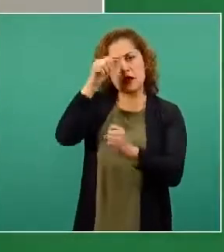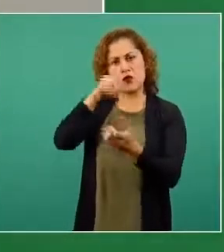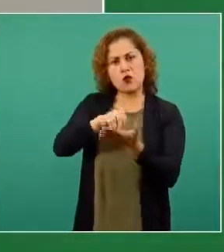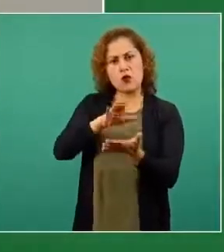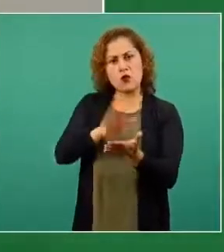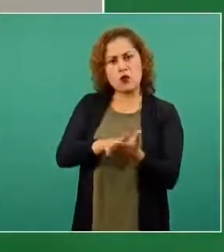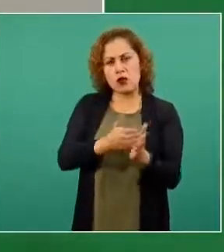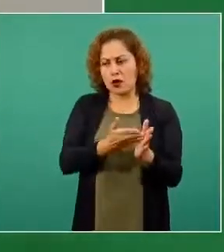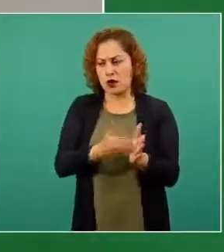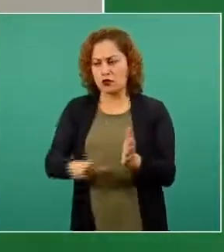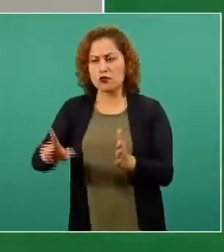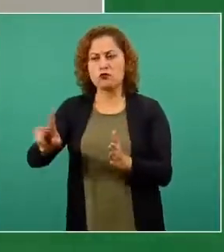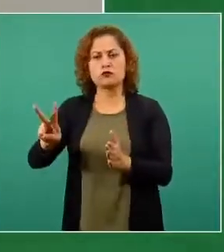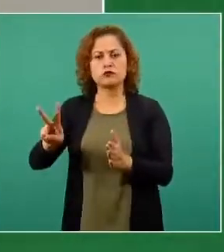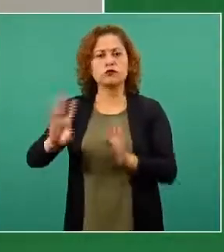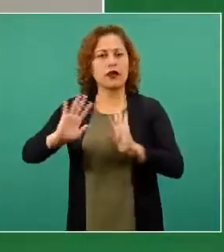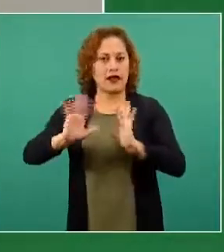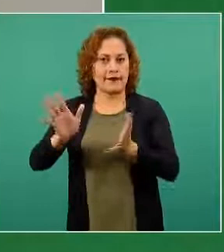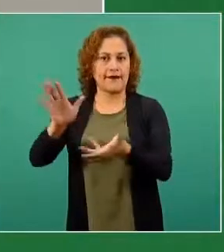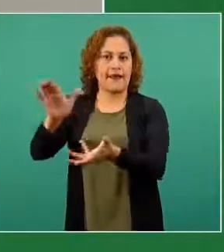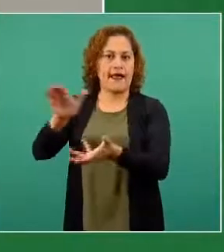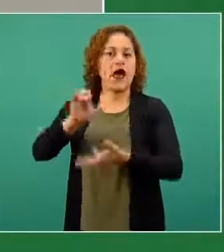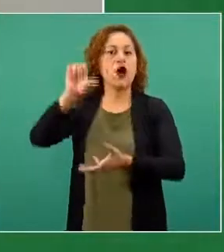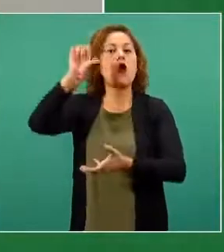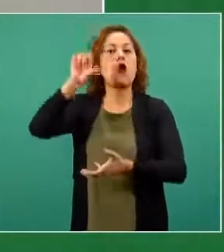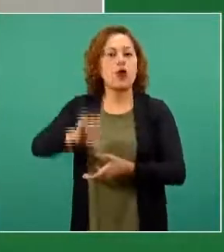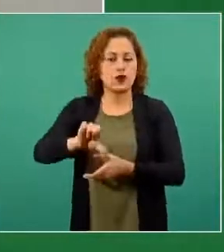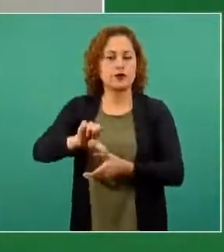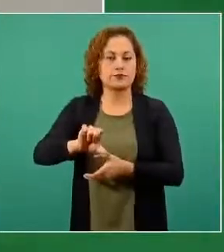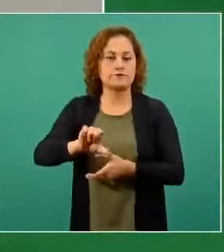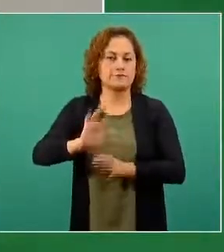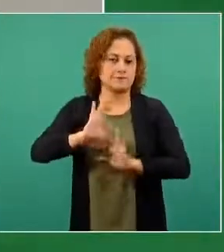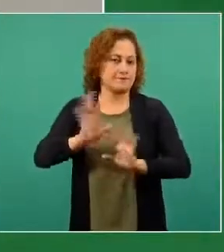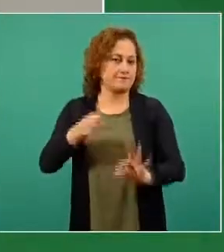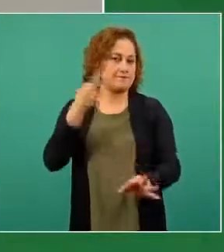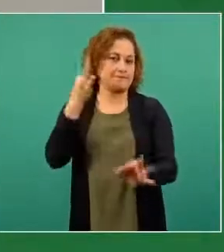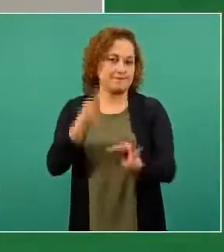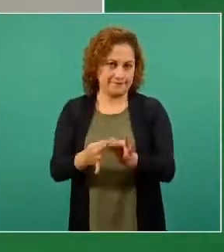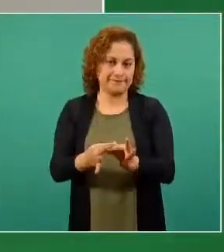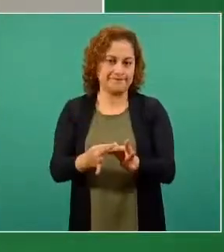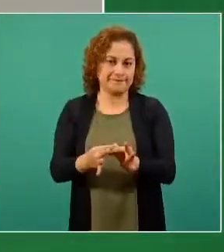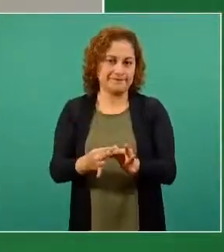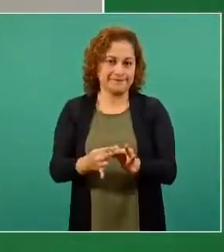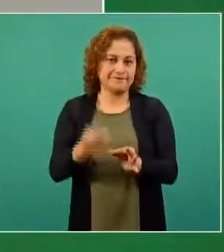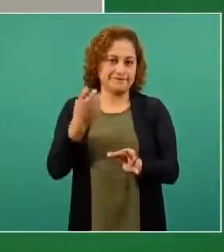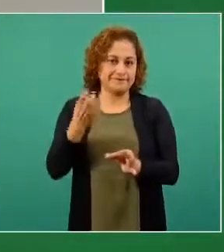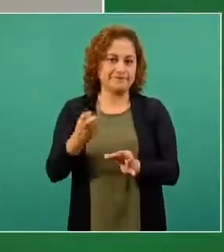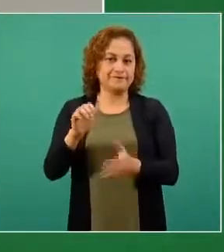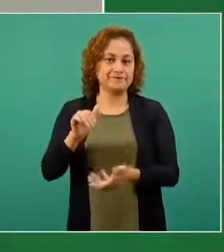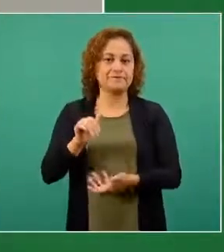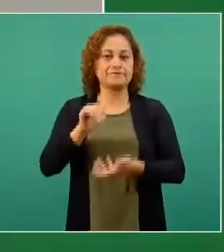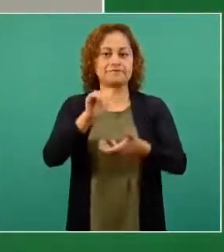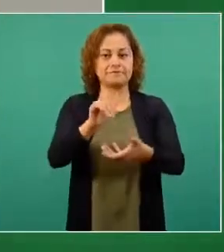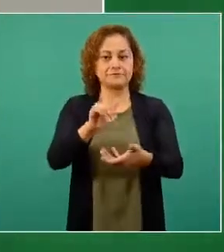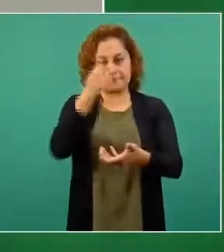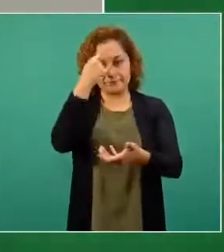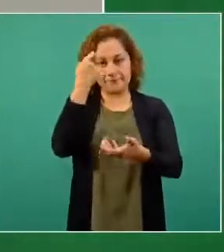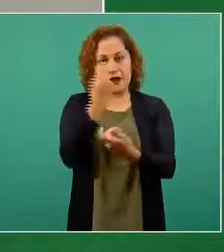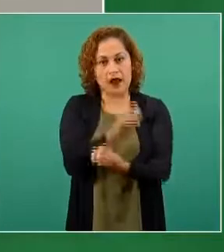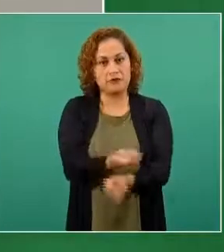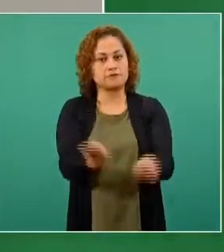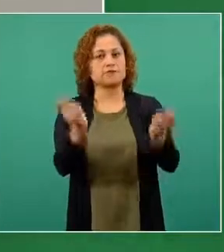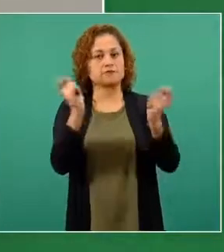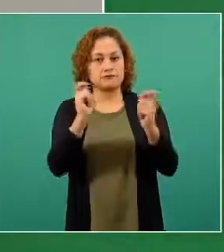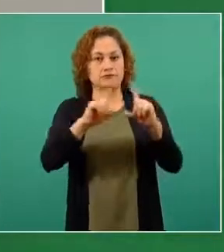por lo tanto, pues bueno, está ocurriendo justo el día de hoy, lo cual se suma a las dotaciones y embarques de vacuna disponibles para que la